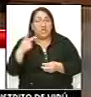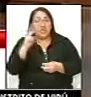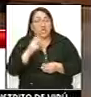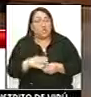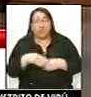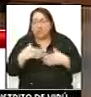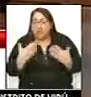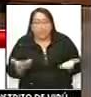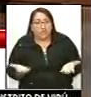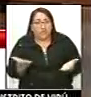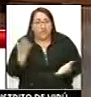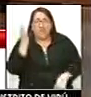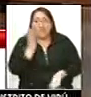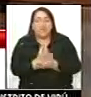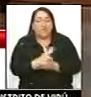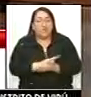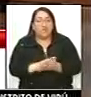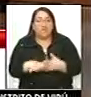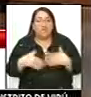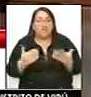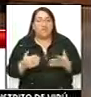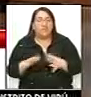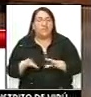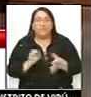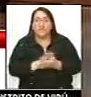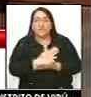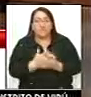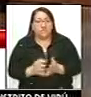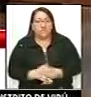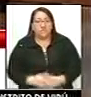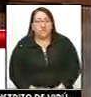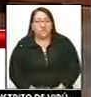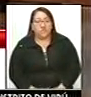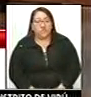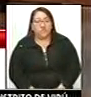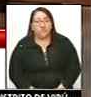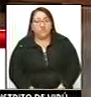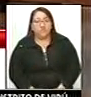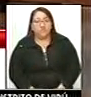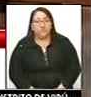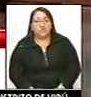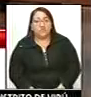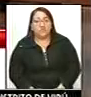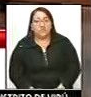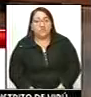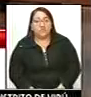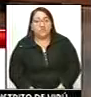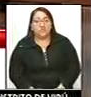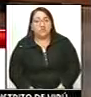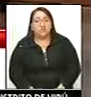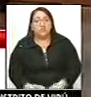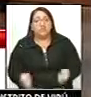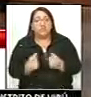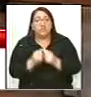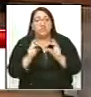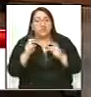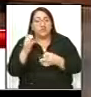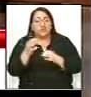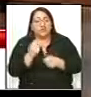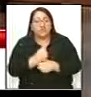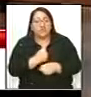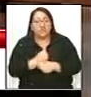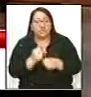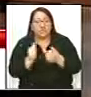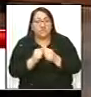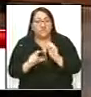puede cobrar penalidades, no se puede hacer nada, señores. Somos el único sector económico que trabaja a la